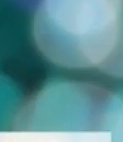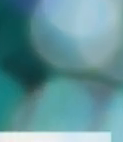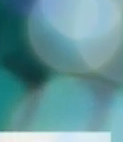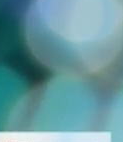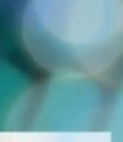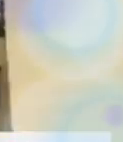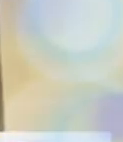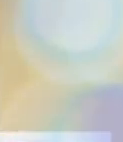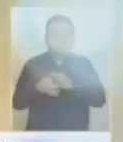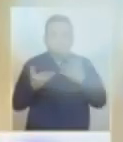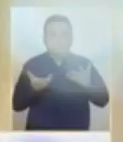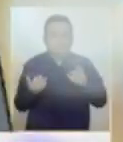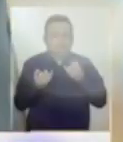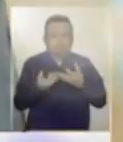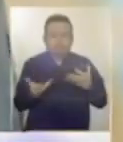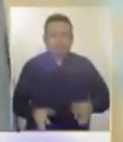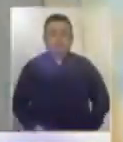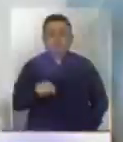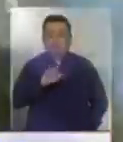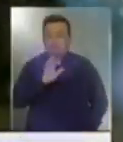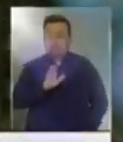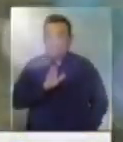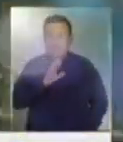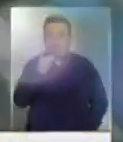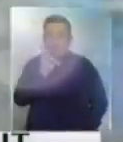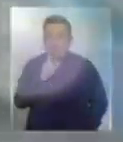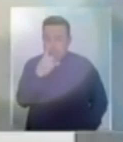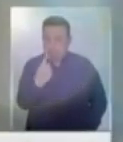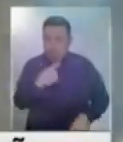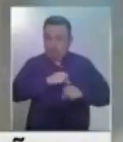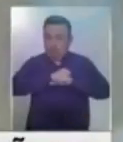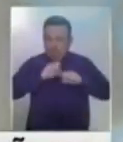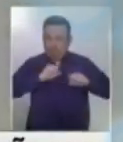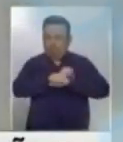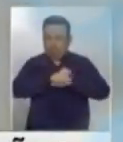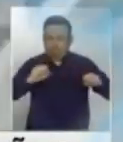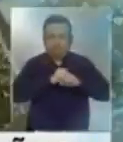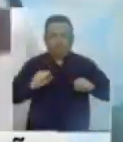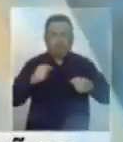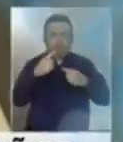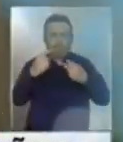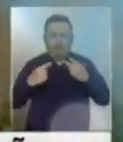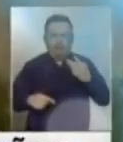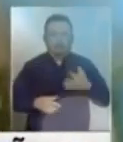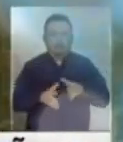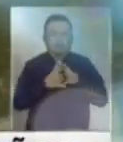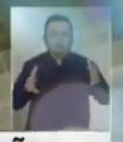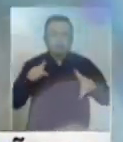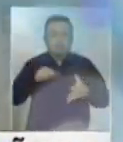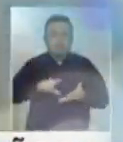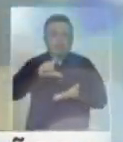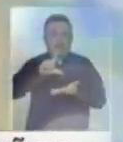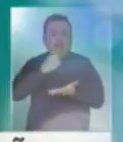son los detalles? ¿Qué es lo que se sabe hasta ahora? Exactamente. Fíjate que no ha sido solo una, sino una serie de potentes explosiones que han estremecido la